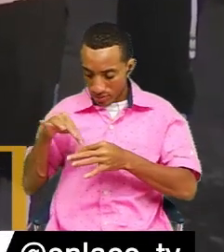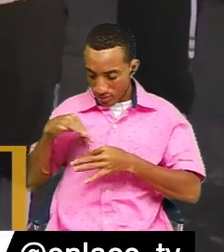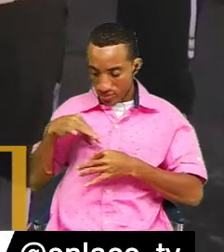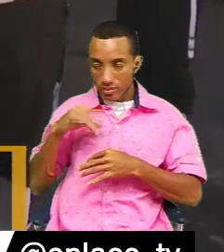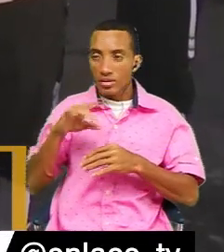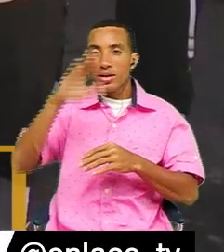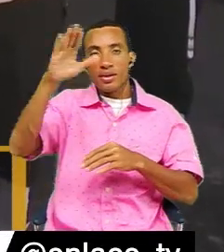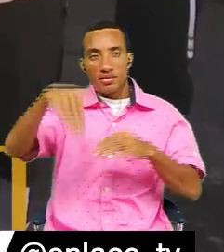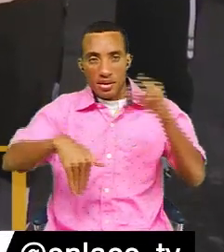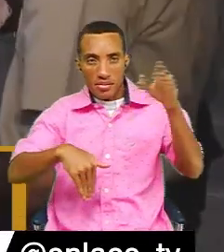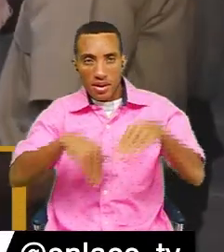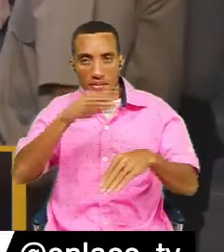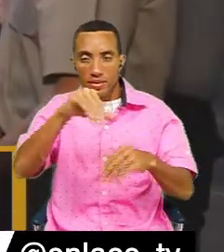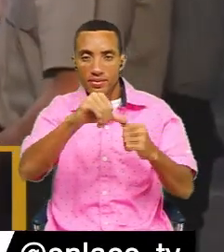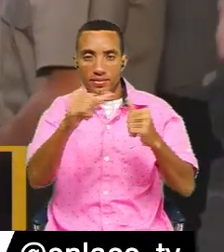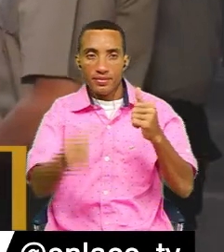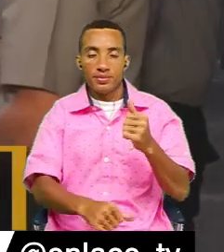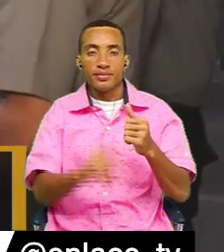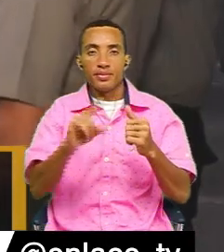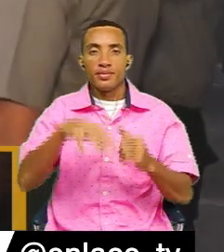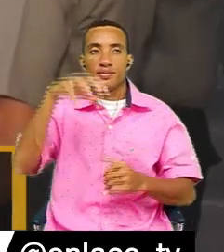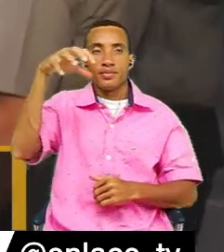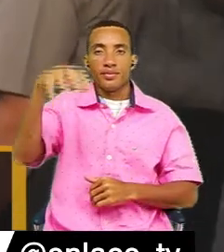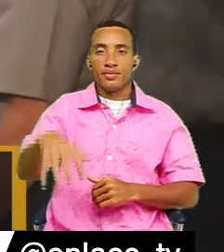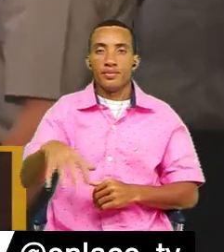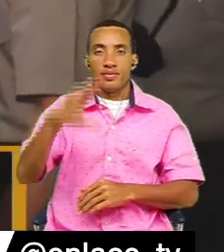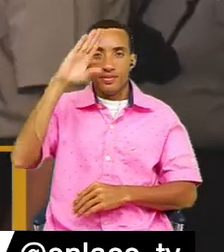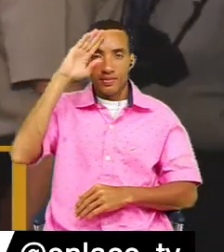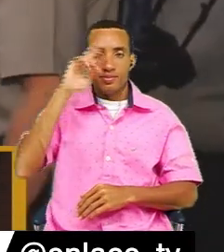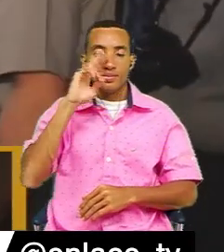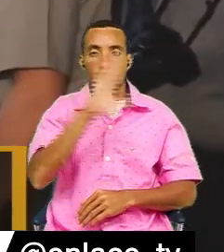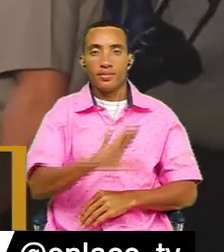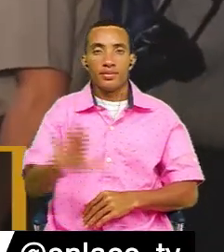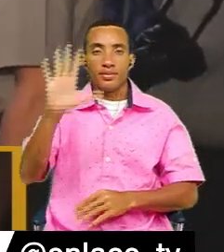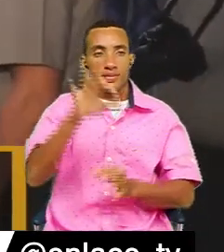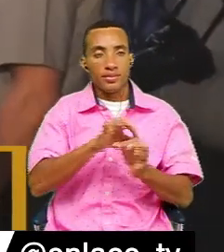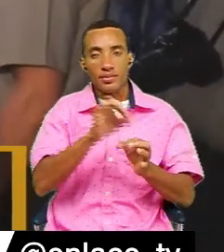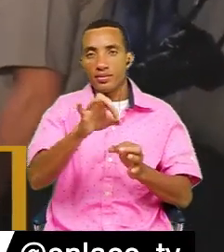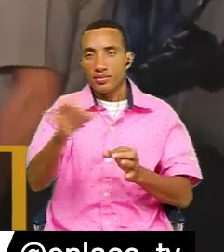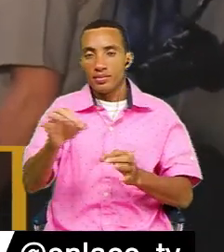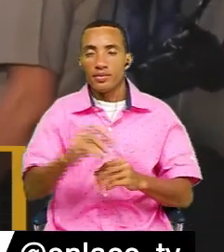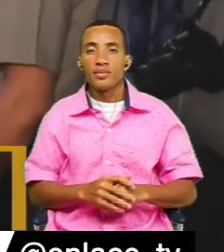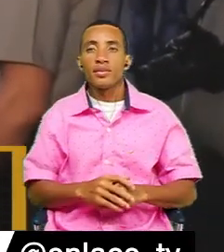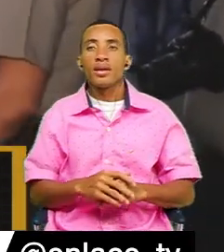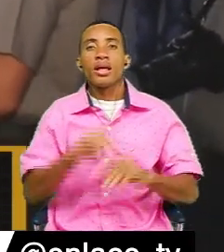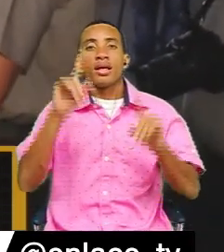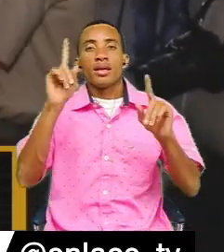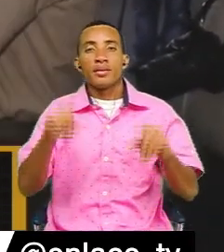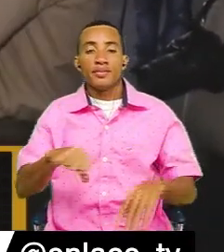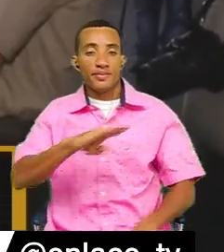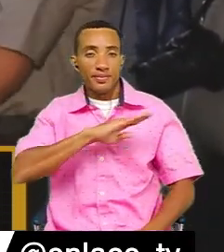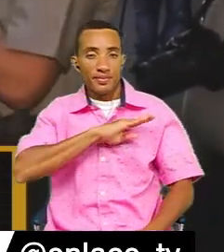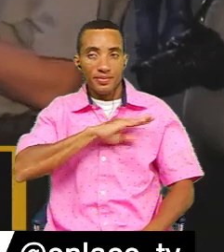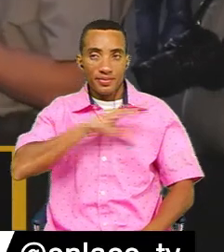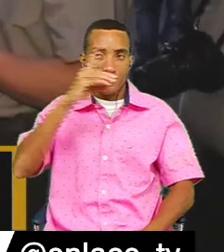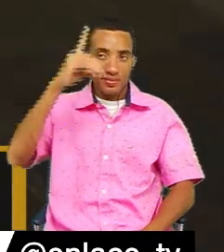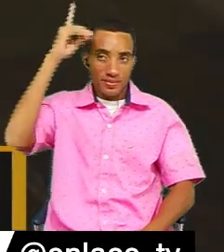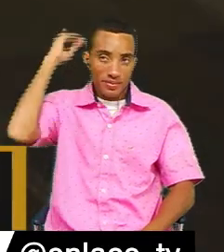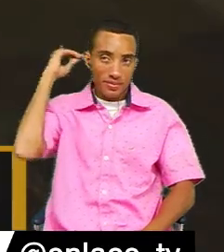llamados y que pertenecen aquí al comando del Departamento de Policía Magdalena Medio. Cabe mencionar que pues el alcalde de Barranca Bermeja, Darío